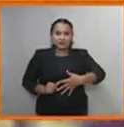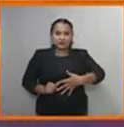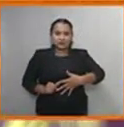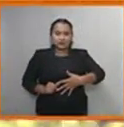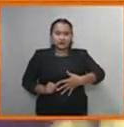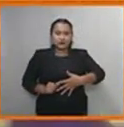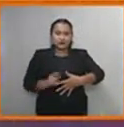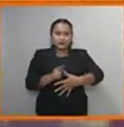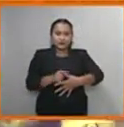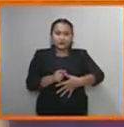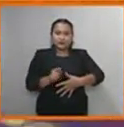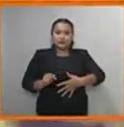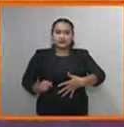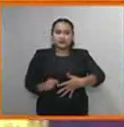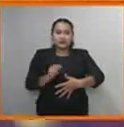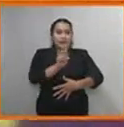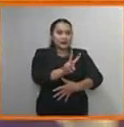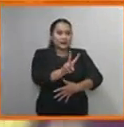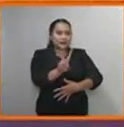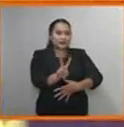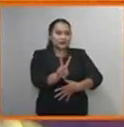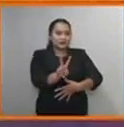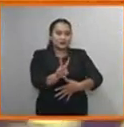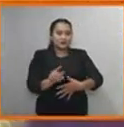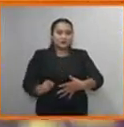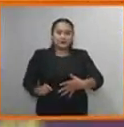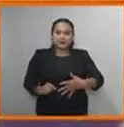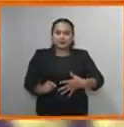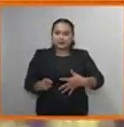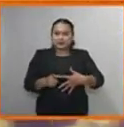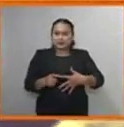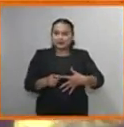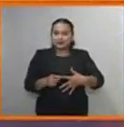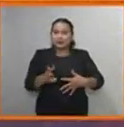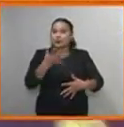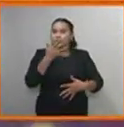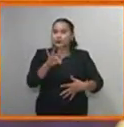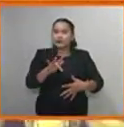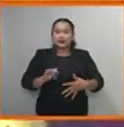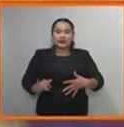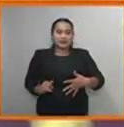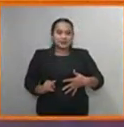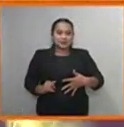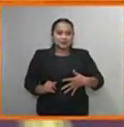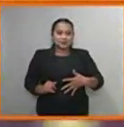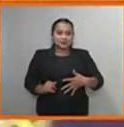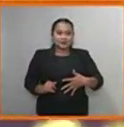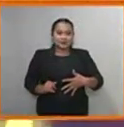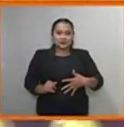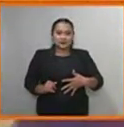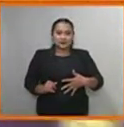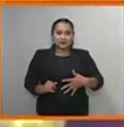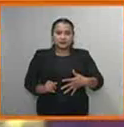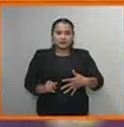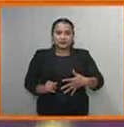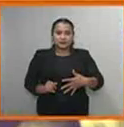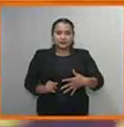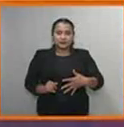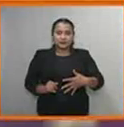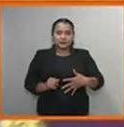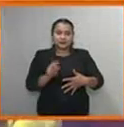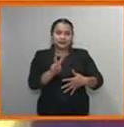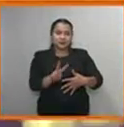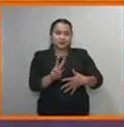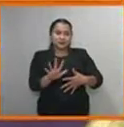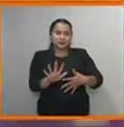Porque este es el 22, segundo número millonario, les deseo mucha suerte. Este es el